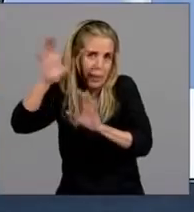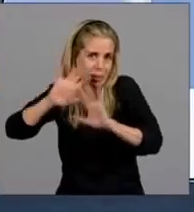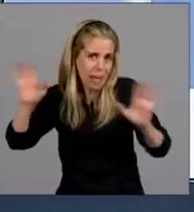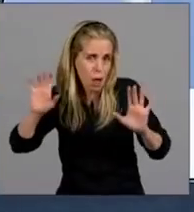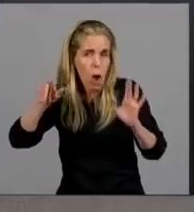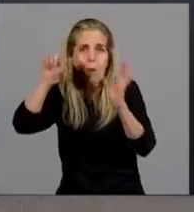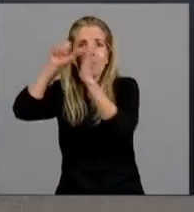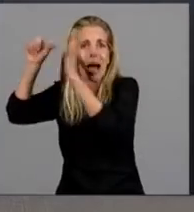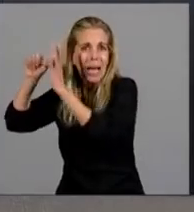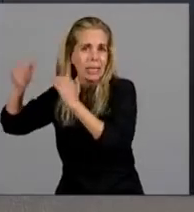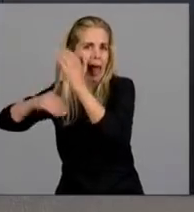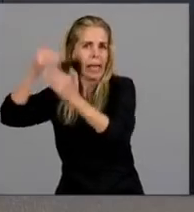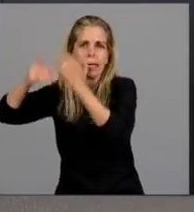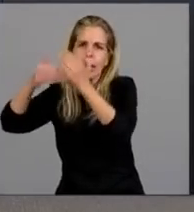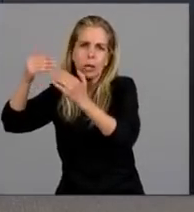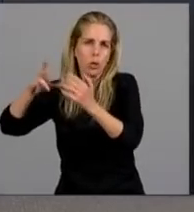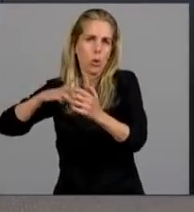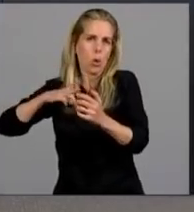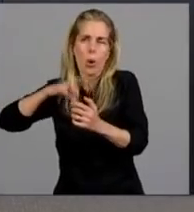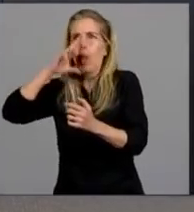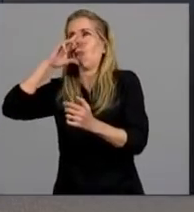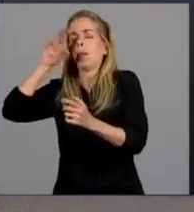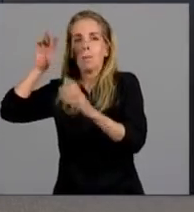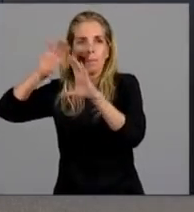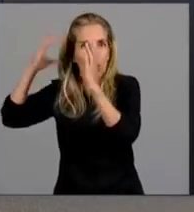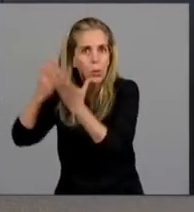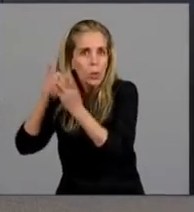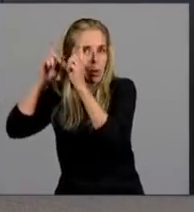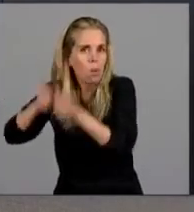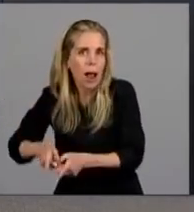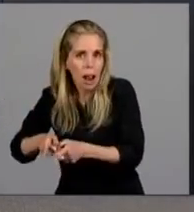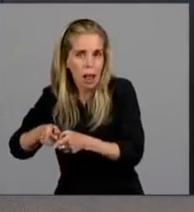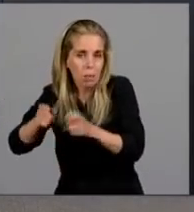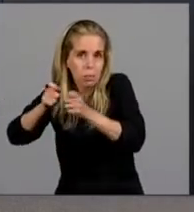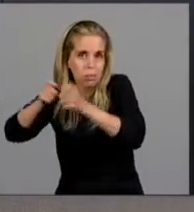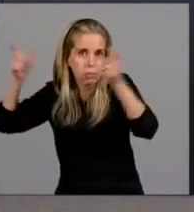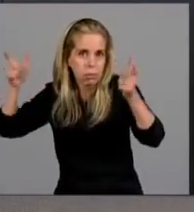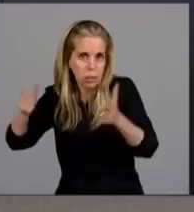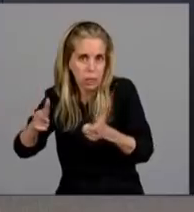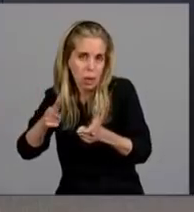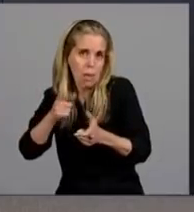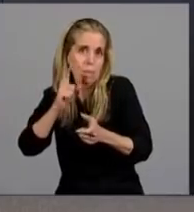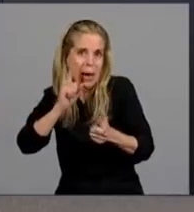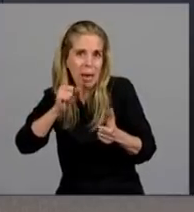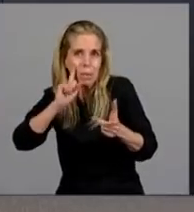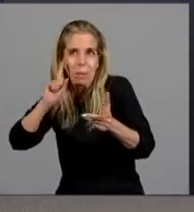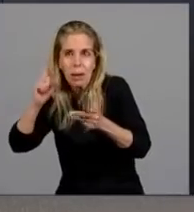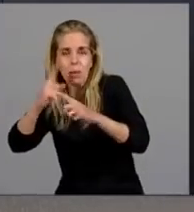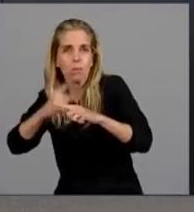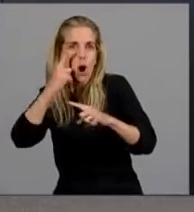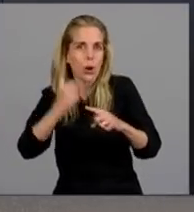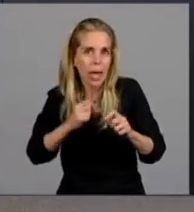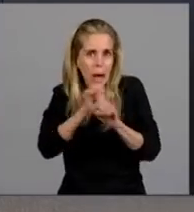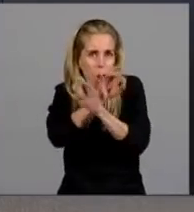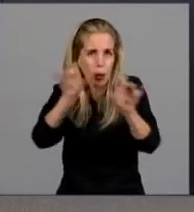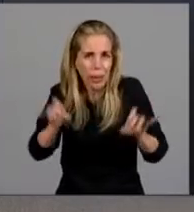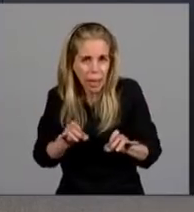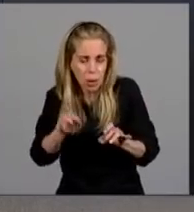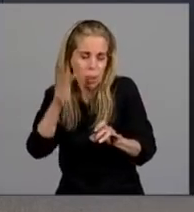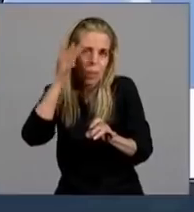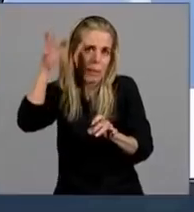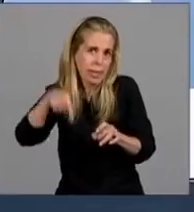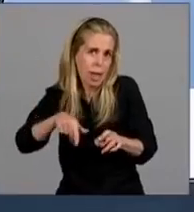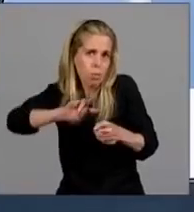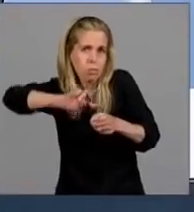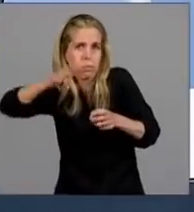más avanzados y ricos del mundo, que se empiezan a acumular un día de 1.000, 1.000, 1.000. Y hoy la velocidad de